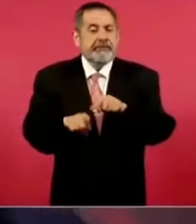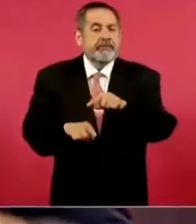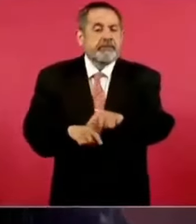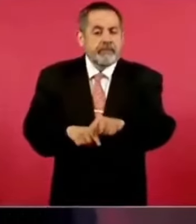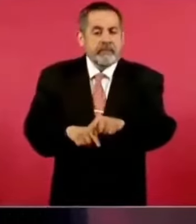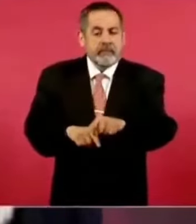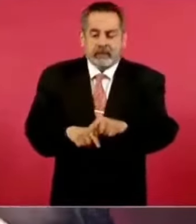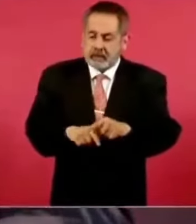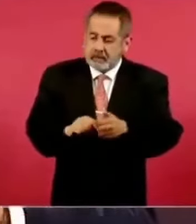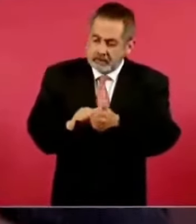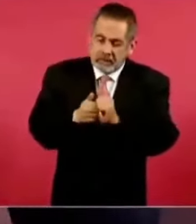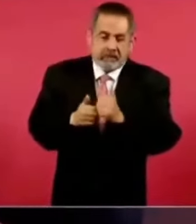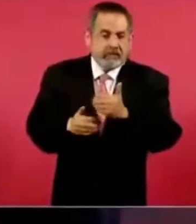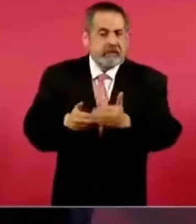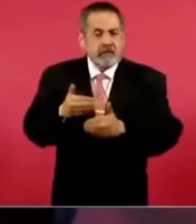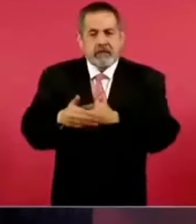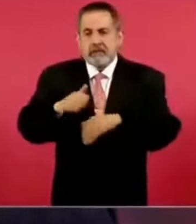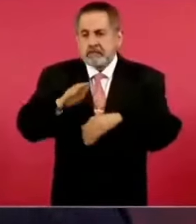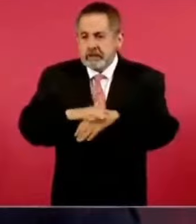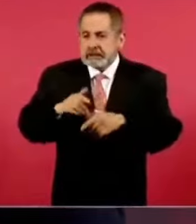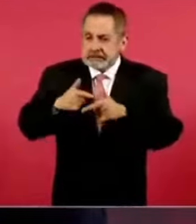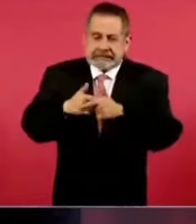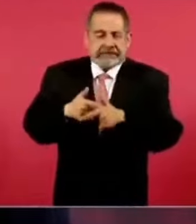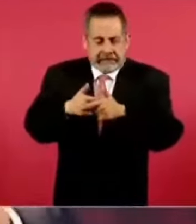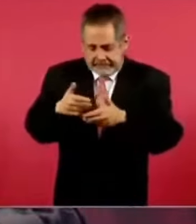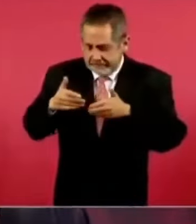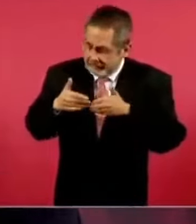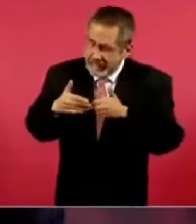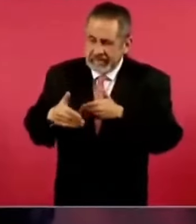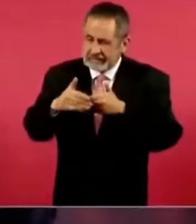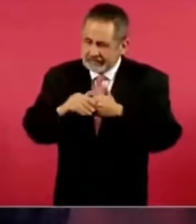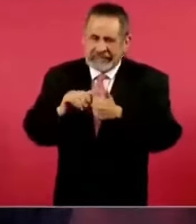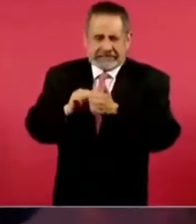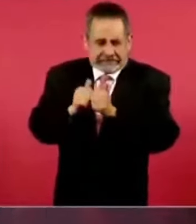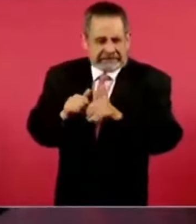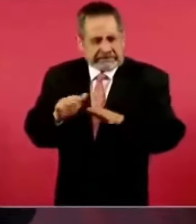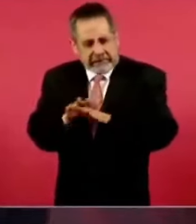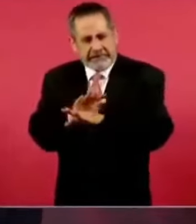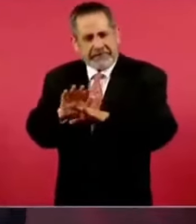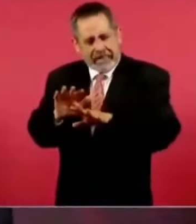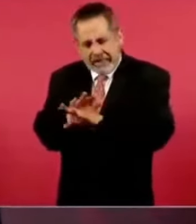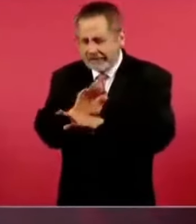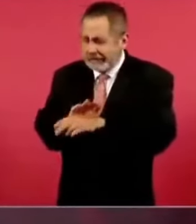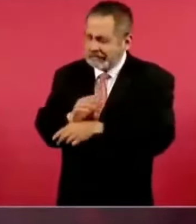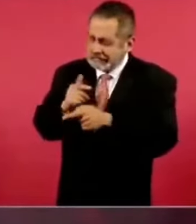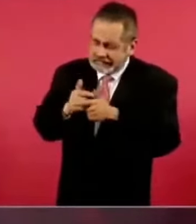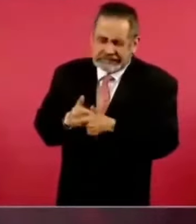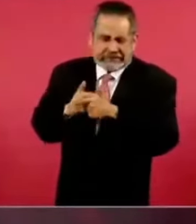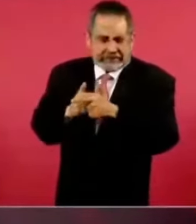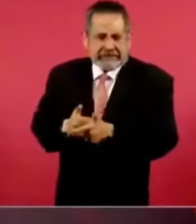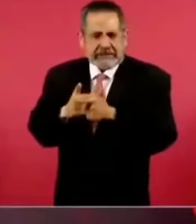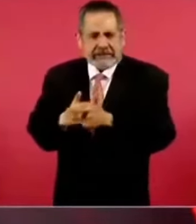el que siga avanzando el proceso de transformación,